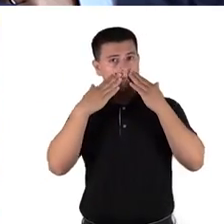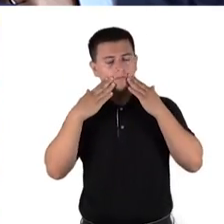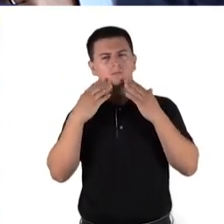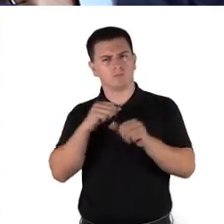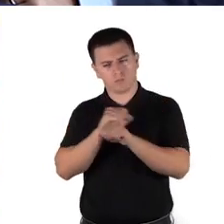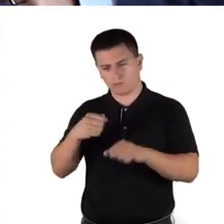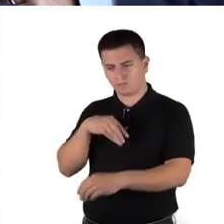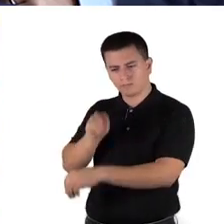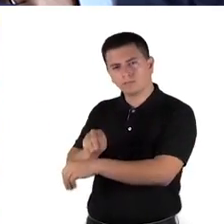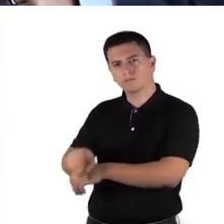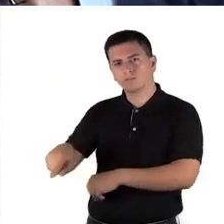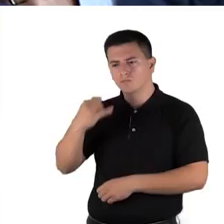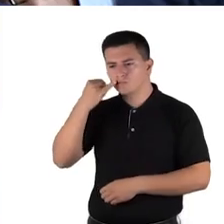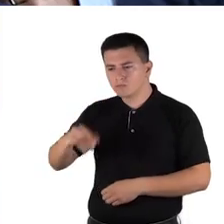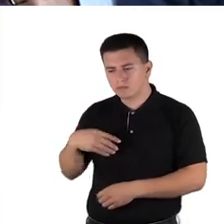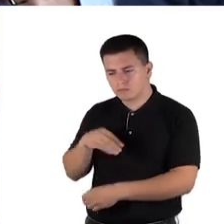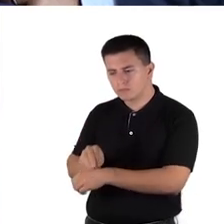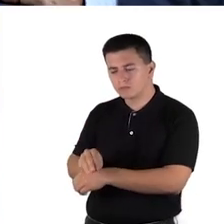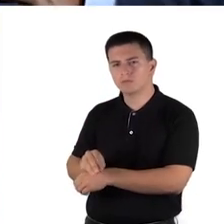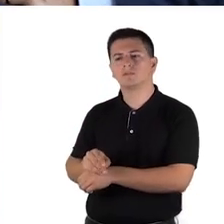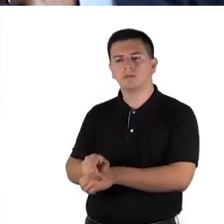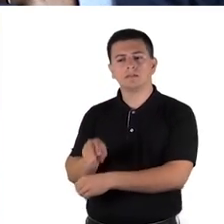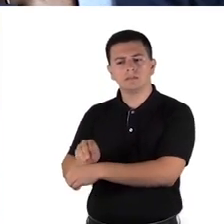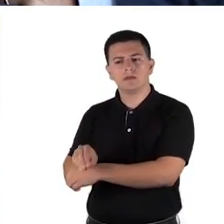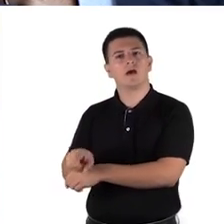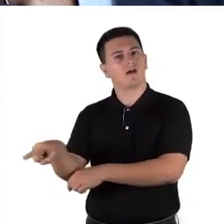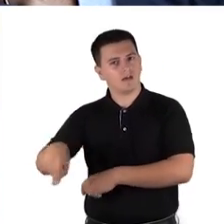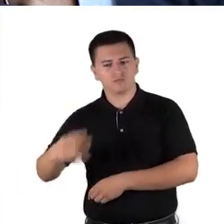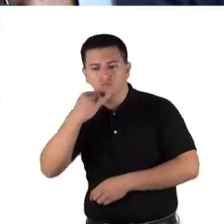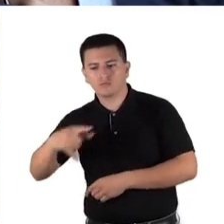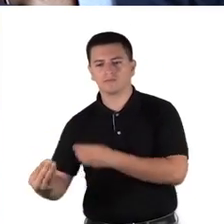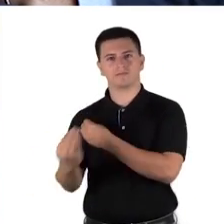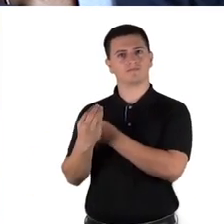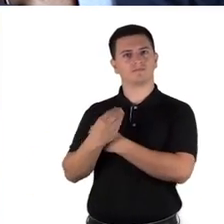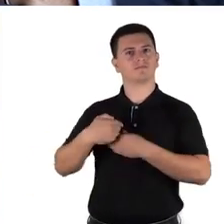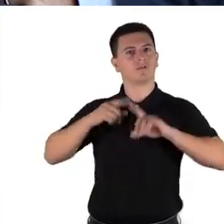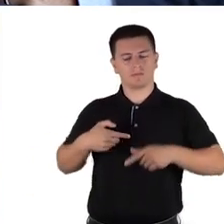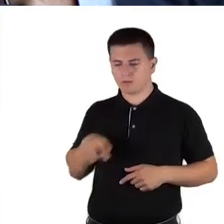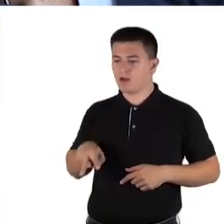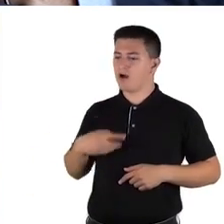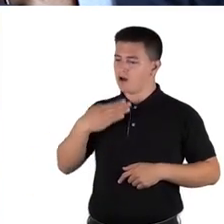y tampoco nos olvidemos que, así como nosotros los adultos podemos enseñarles cosas a los niños, sobre todo debemos